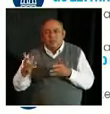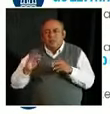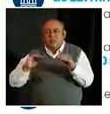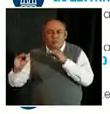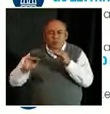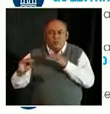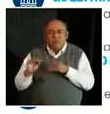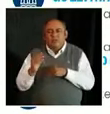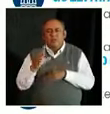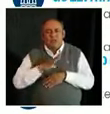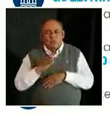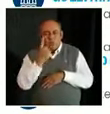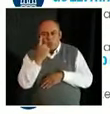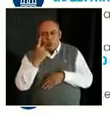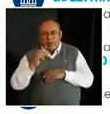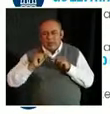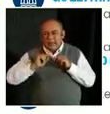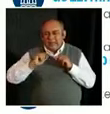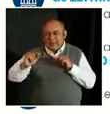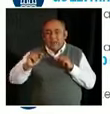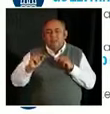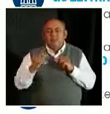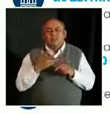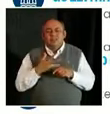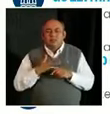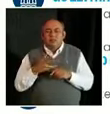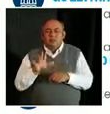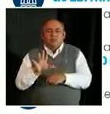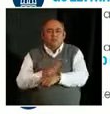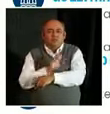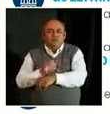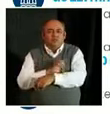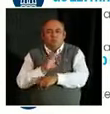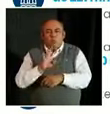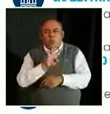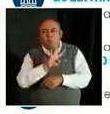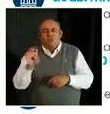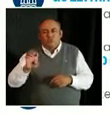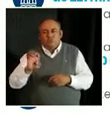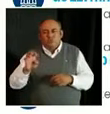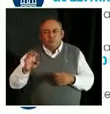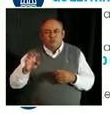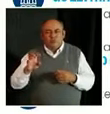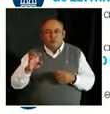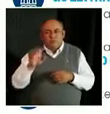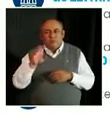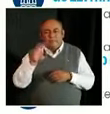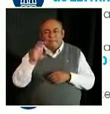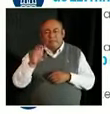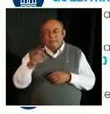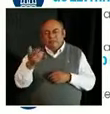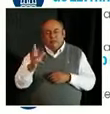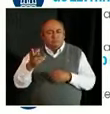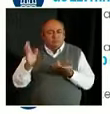una línea de alta tensión de 400 megas, MVA,